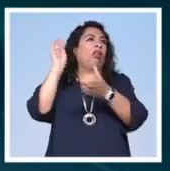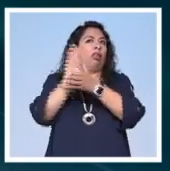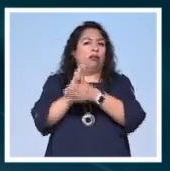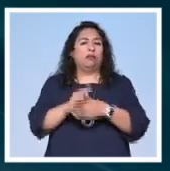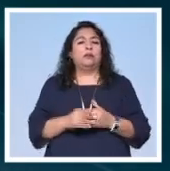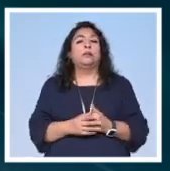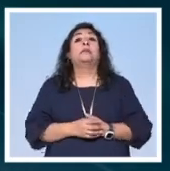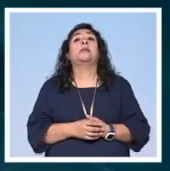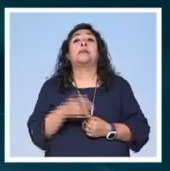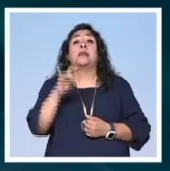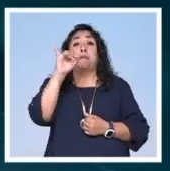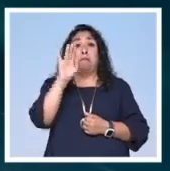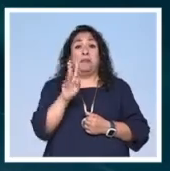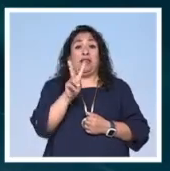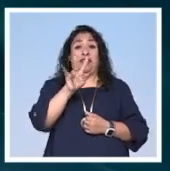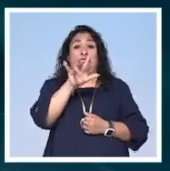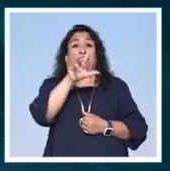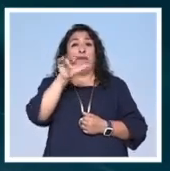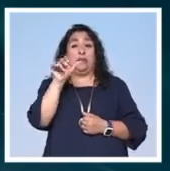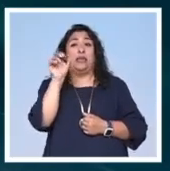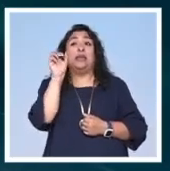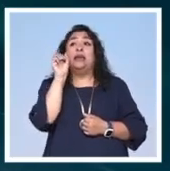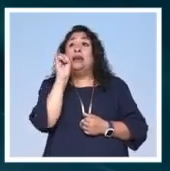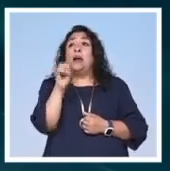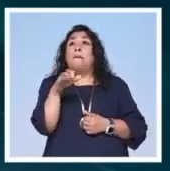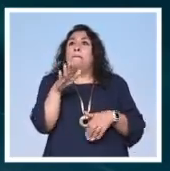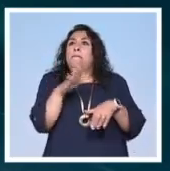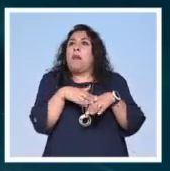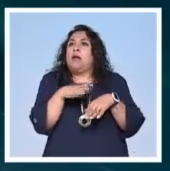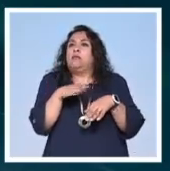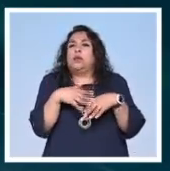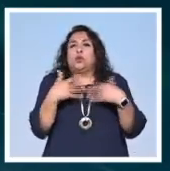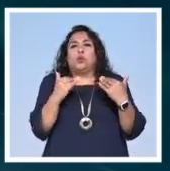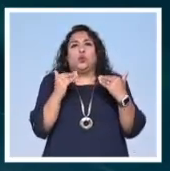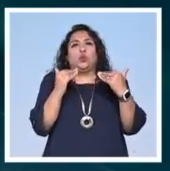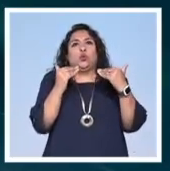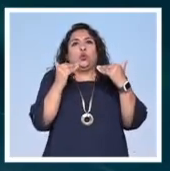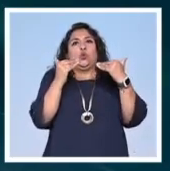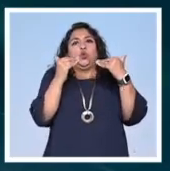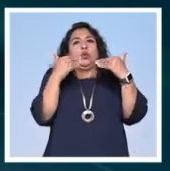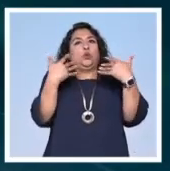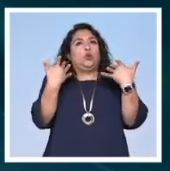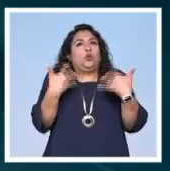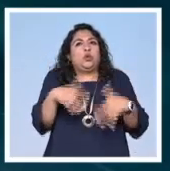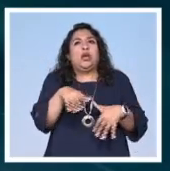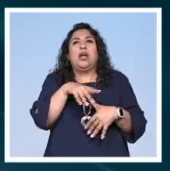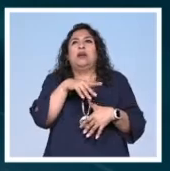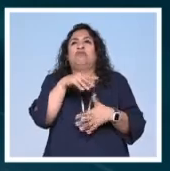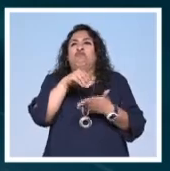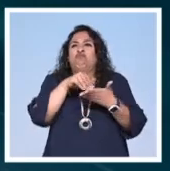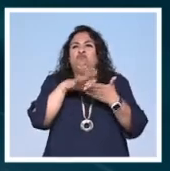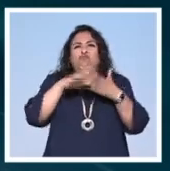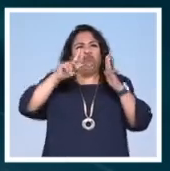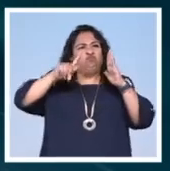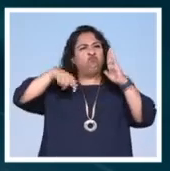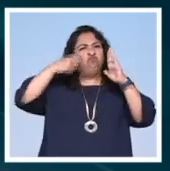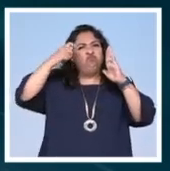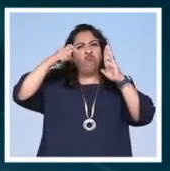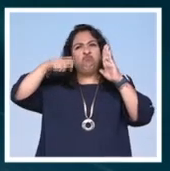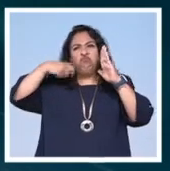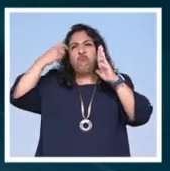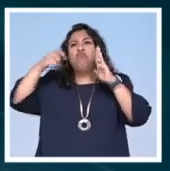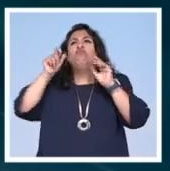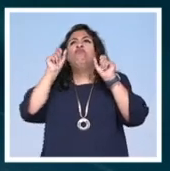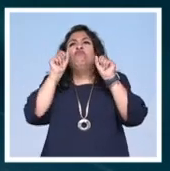así la imagen de Villa fue así adquiriendo un estatus épico en incipientes registros cinematográficos pero